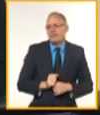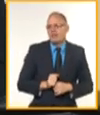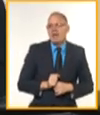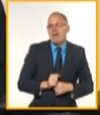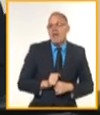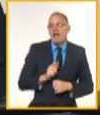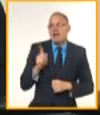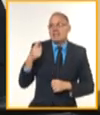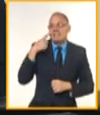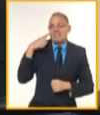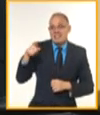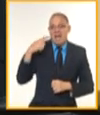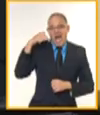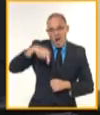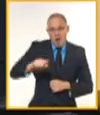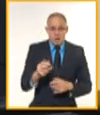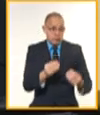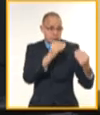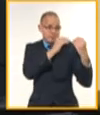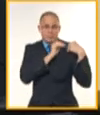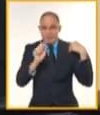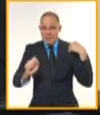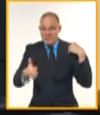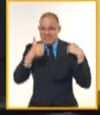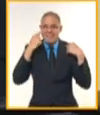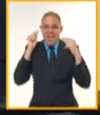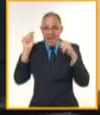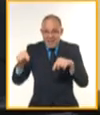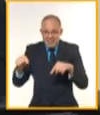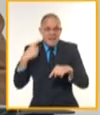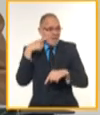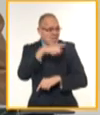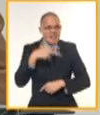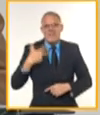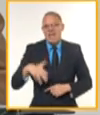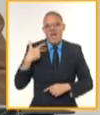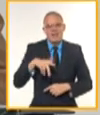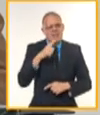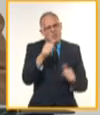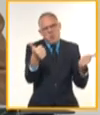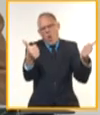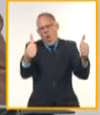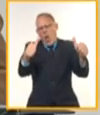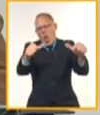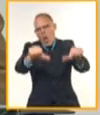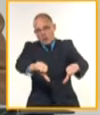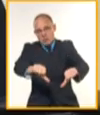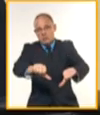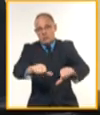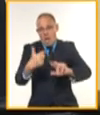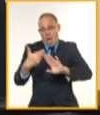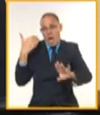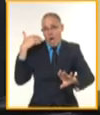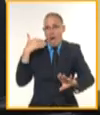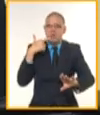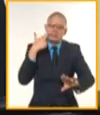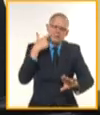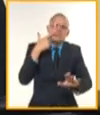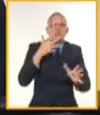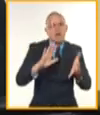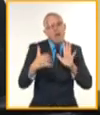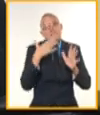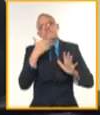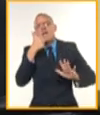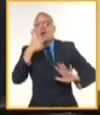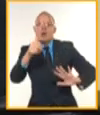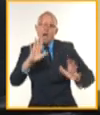pobreza en Argentina, un país que en los últimos años había tenido también programas sociales